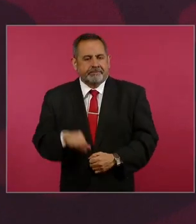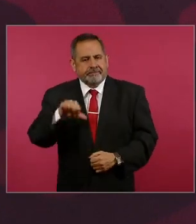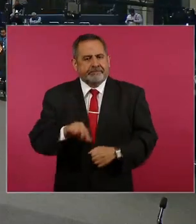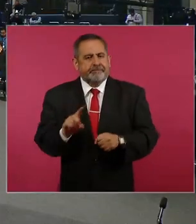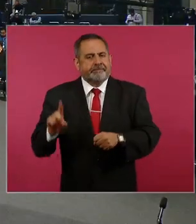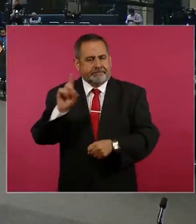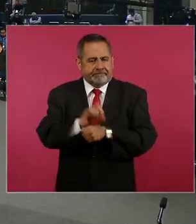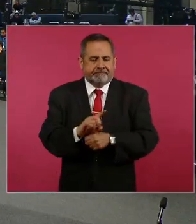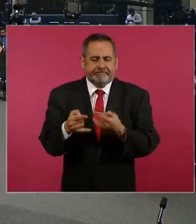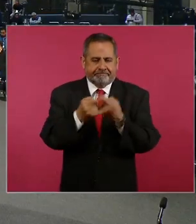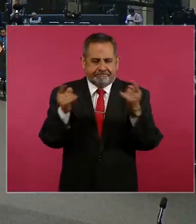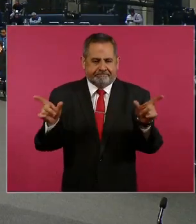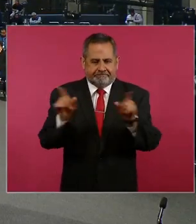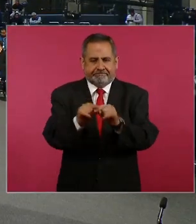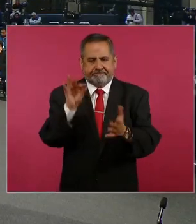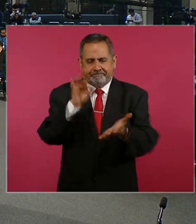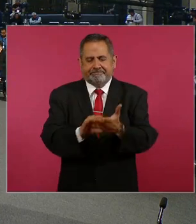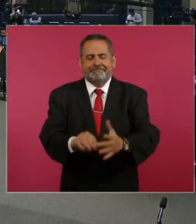hoy.